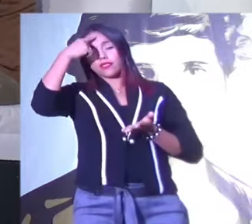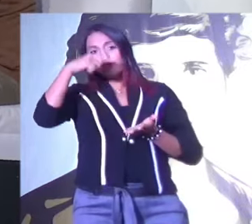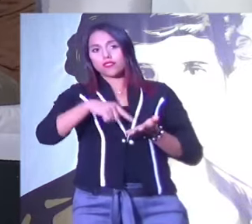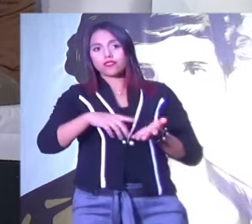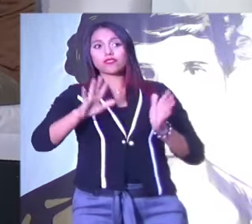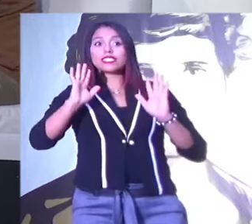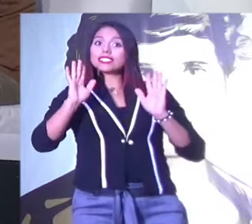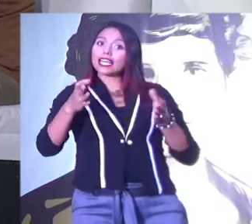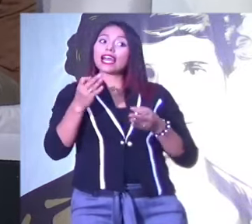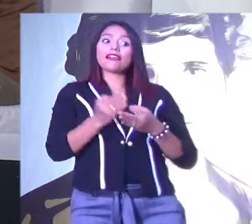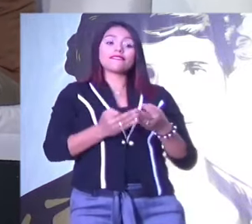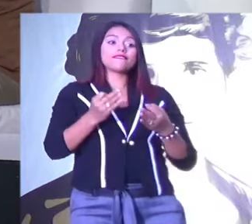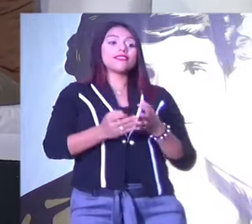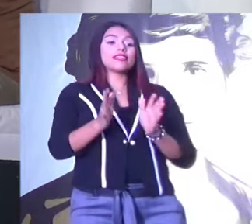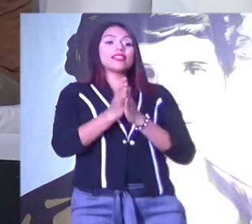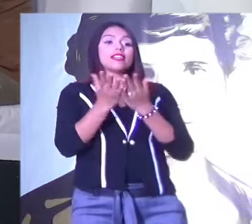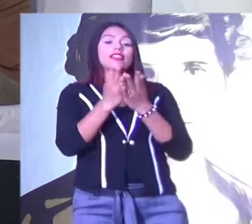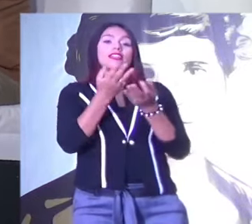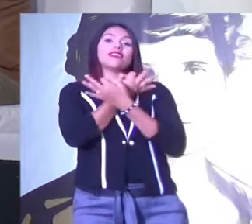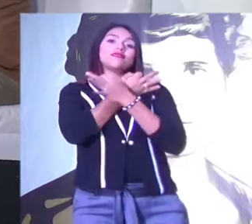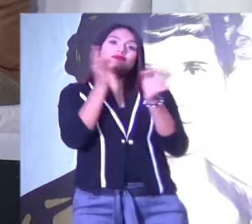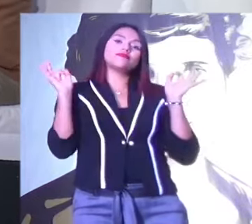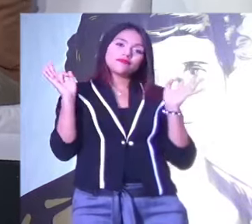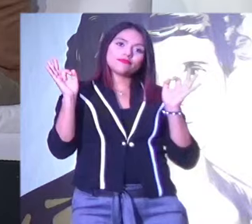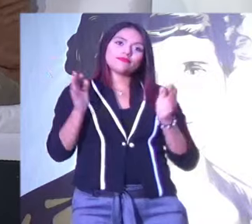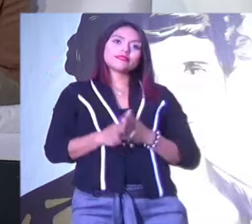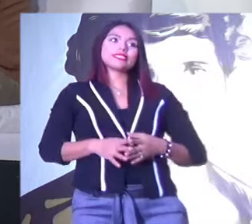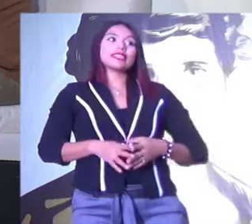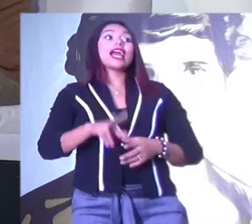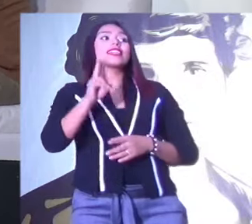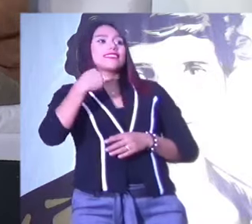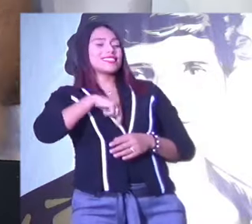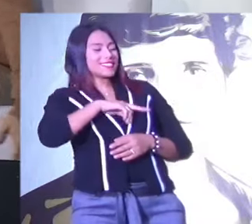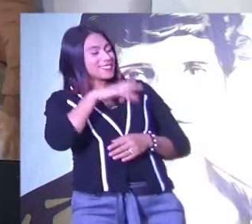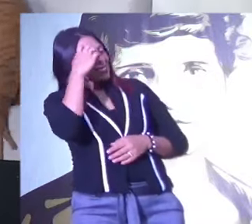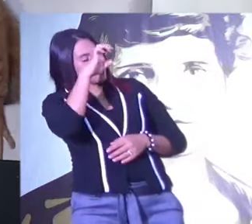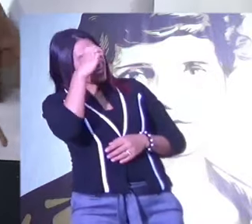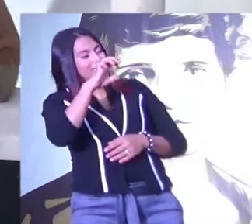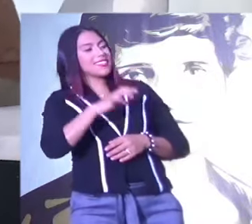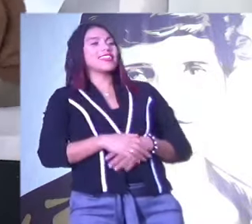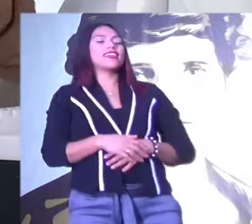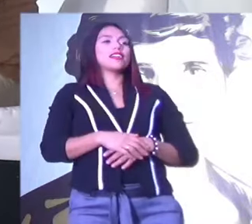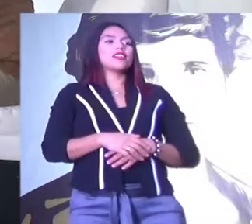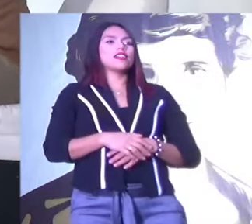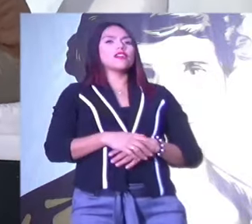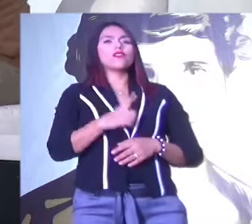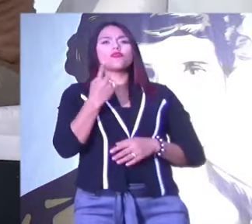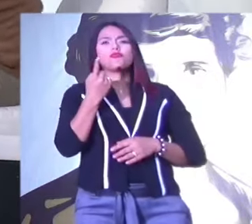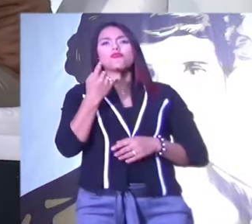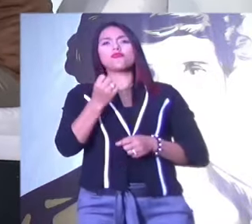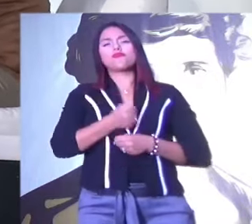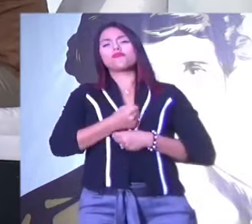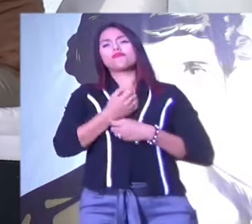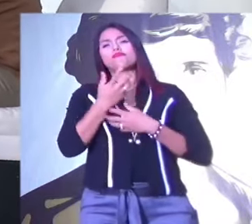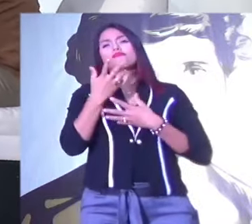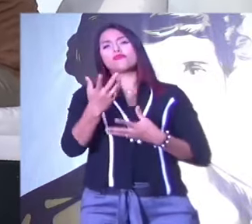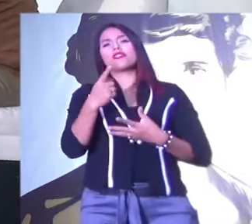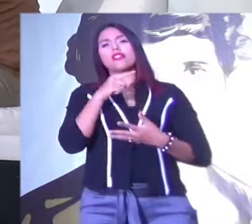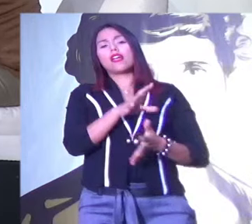falta publicar un libro, ¿no? Dejé pasar algún tiempo. Te extrañábamos tus lectores. Ahora sí que, como dice el poeta, no me preguntes cómo pasa el tiempo, porque